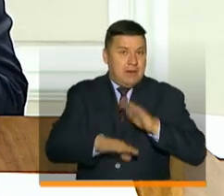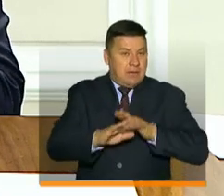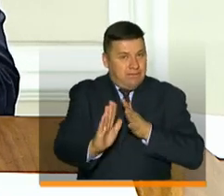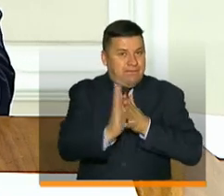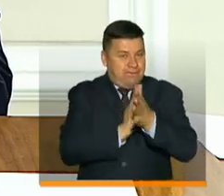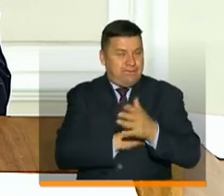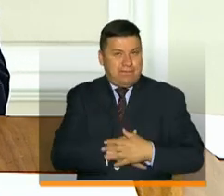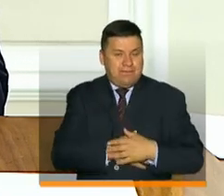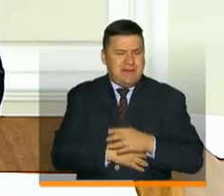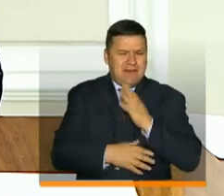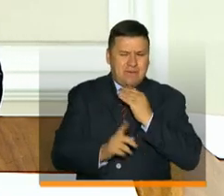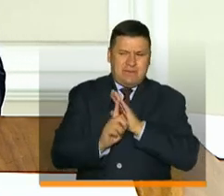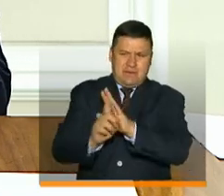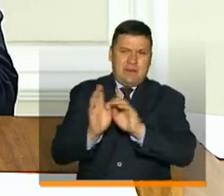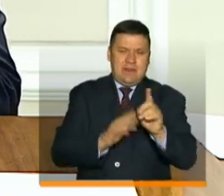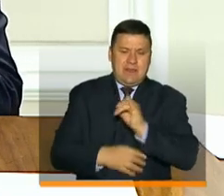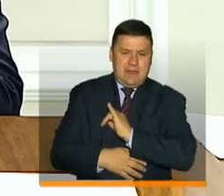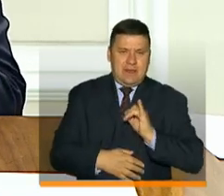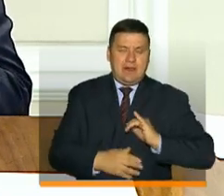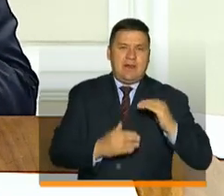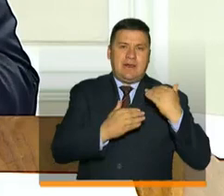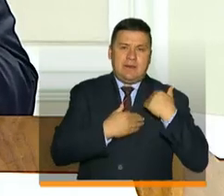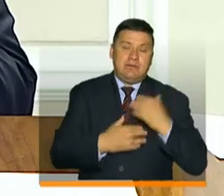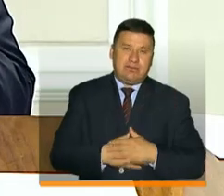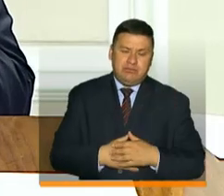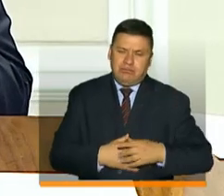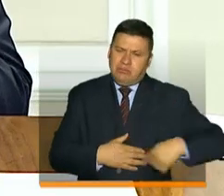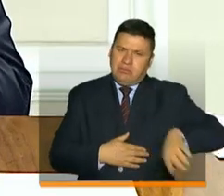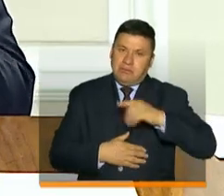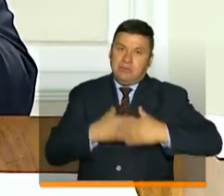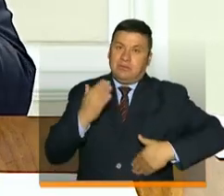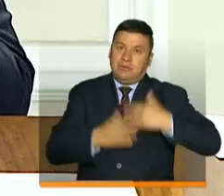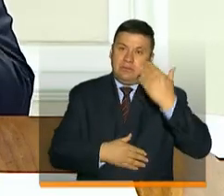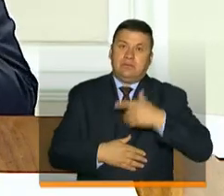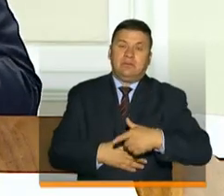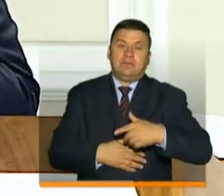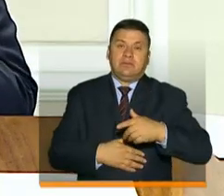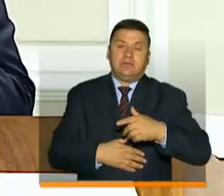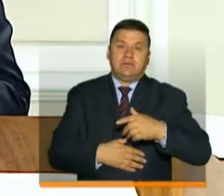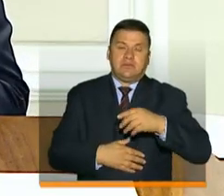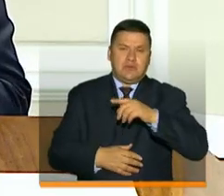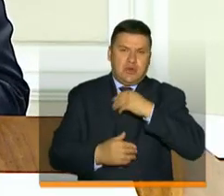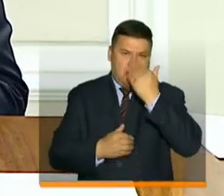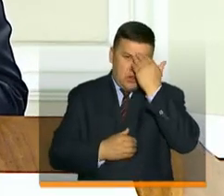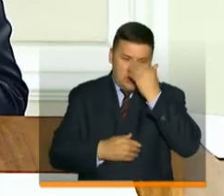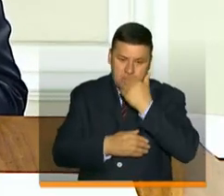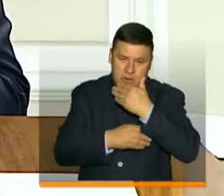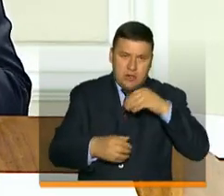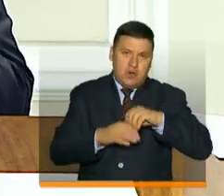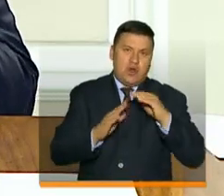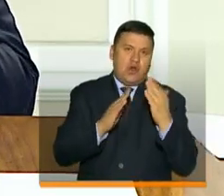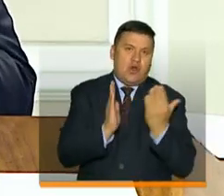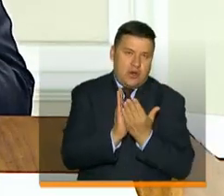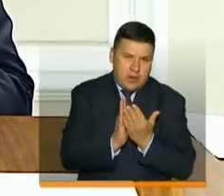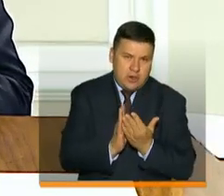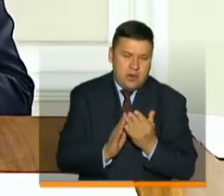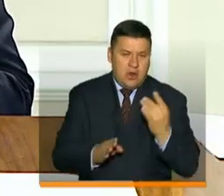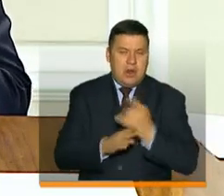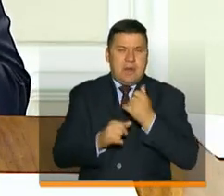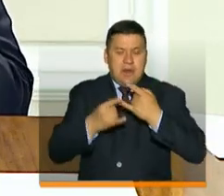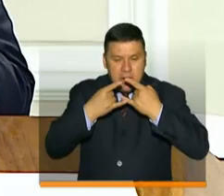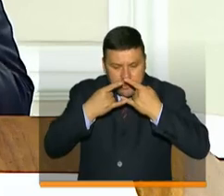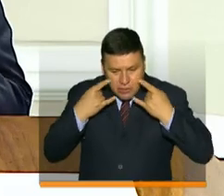anunciamos del distanciamiento individual responsable, que también empieza desde la conciencia de los niños en el colegio, en el uso